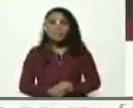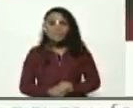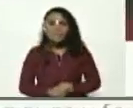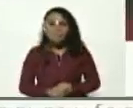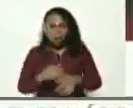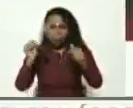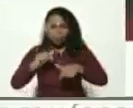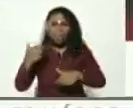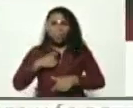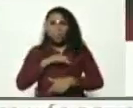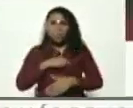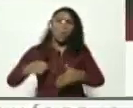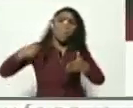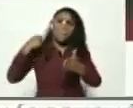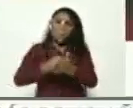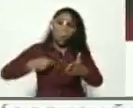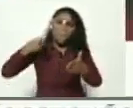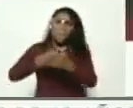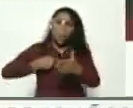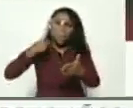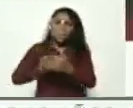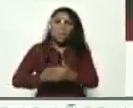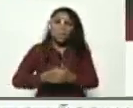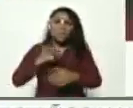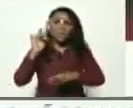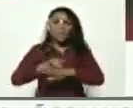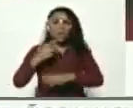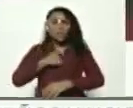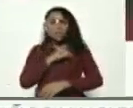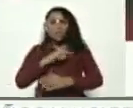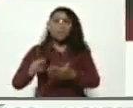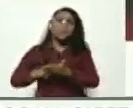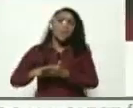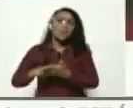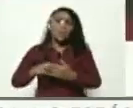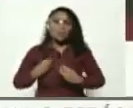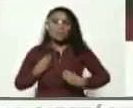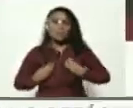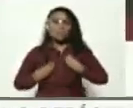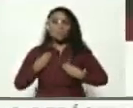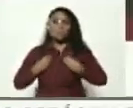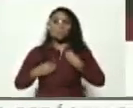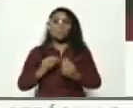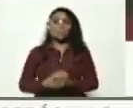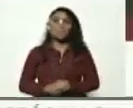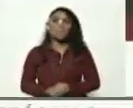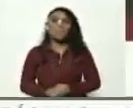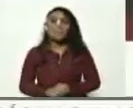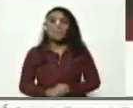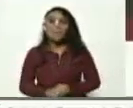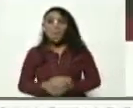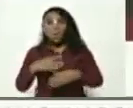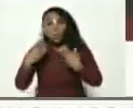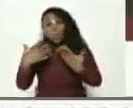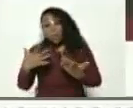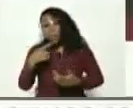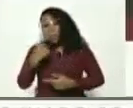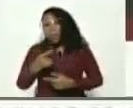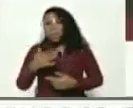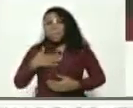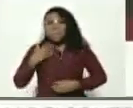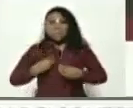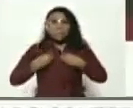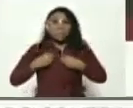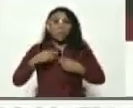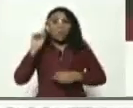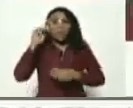Aquí estamos en esta lucha que nos toca a nosotros resolver sus angustias. Cuando digo mis angustias vivirán en el